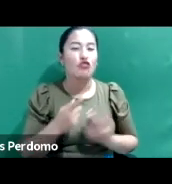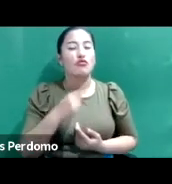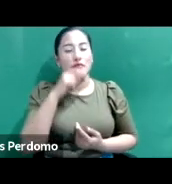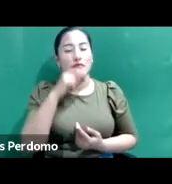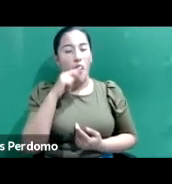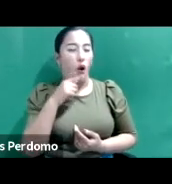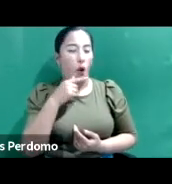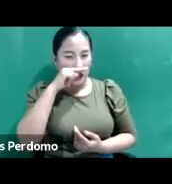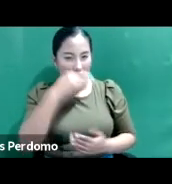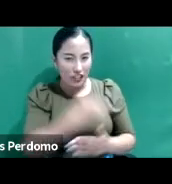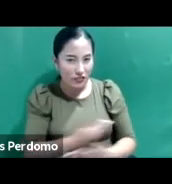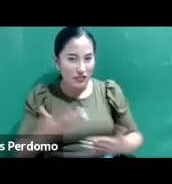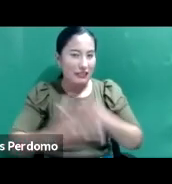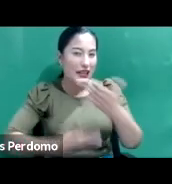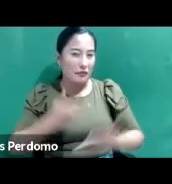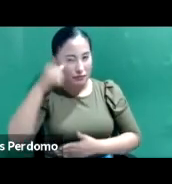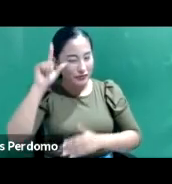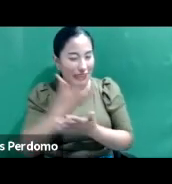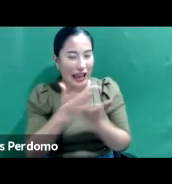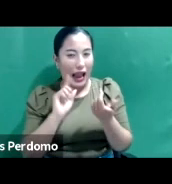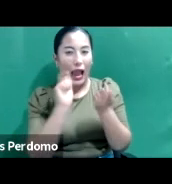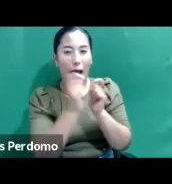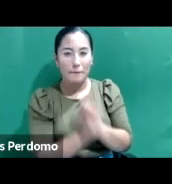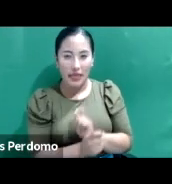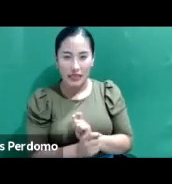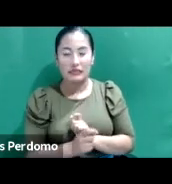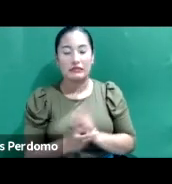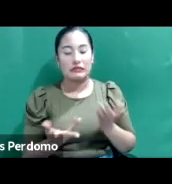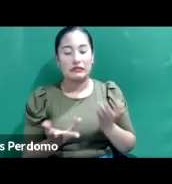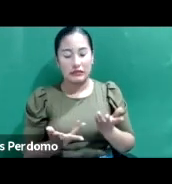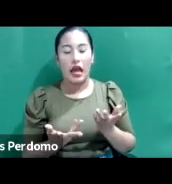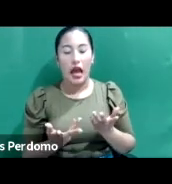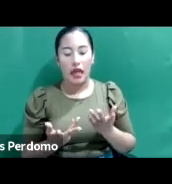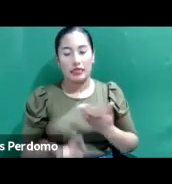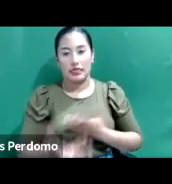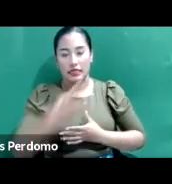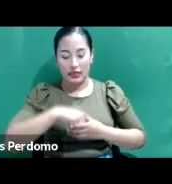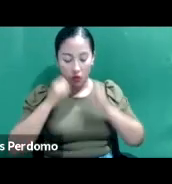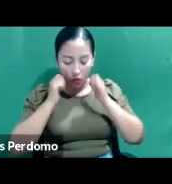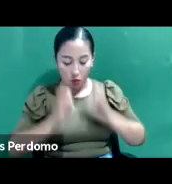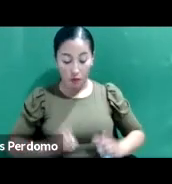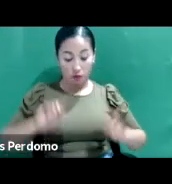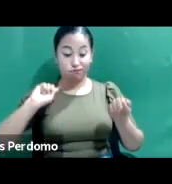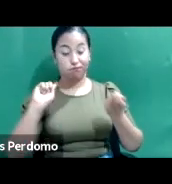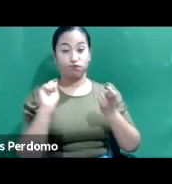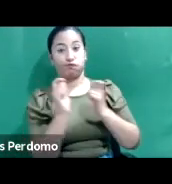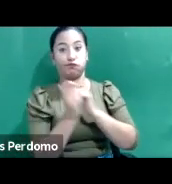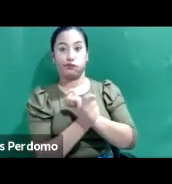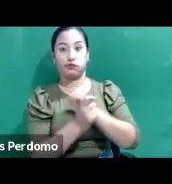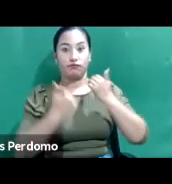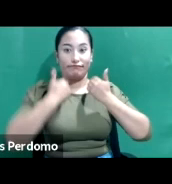sabemos que mucho de esos cambios y de esa transición que se da a nivel biológico también hacen mella,